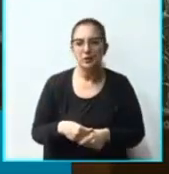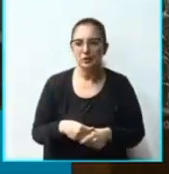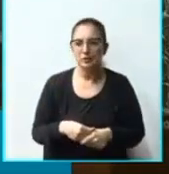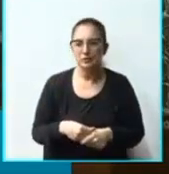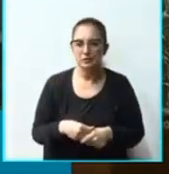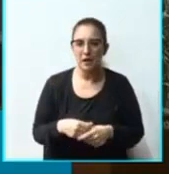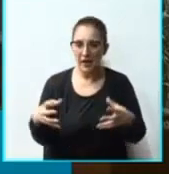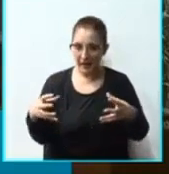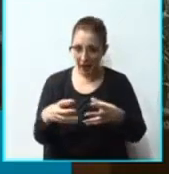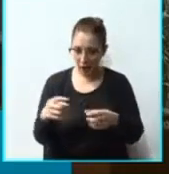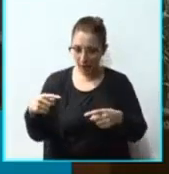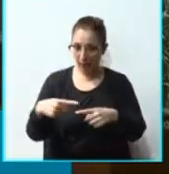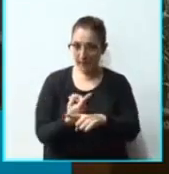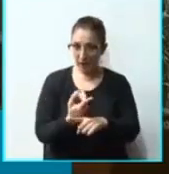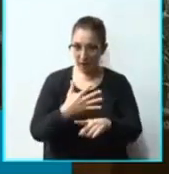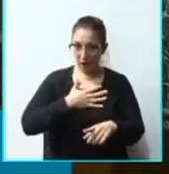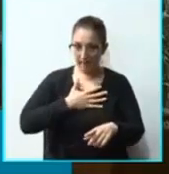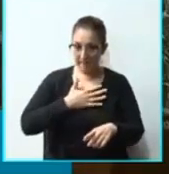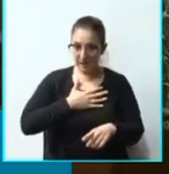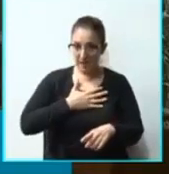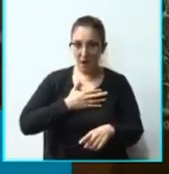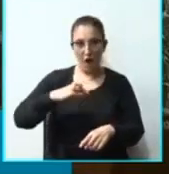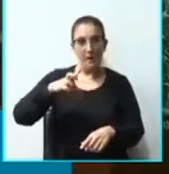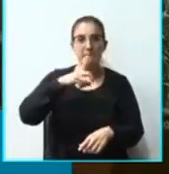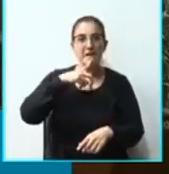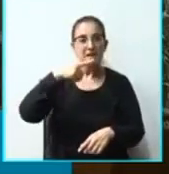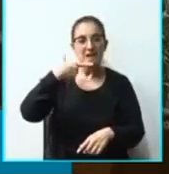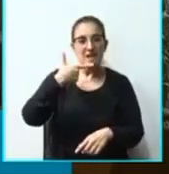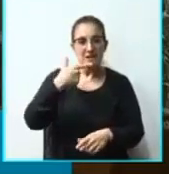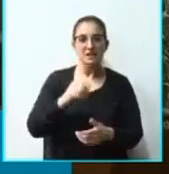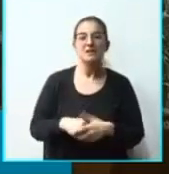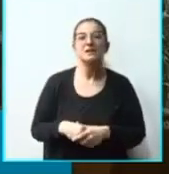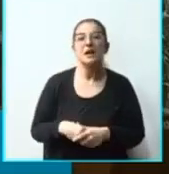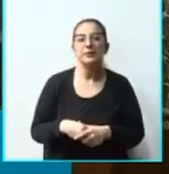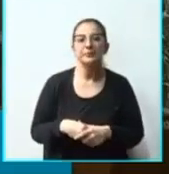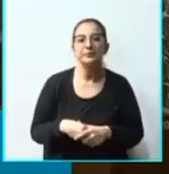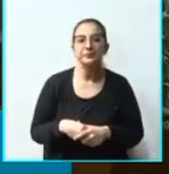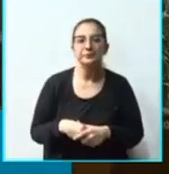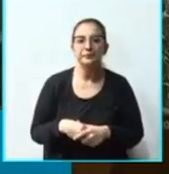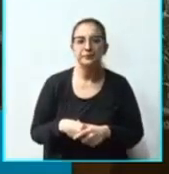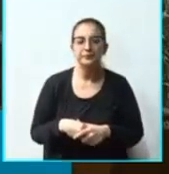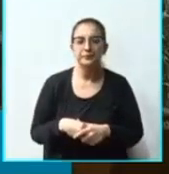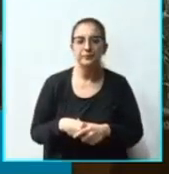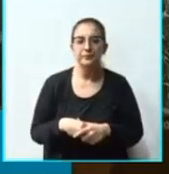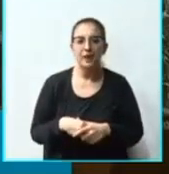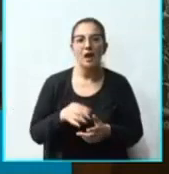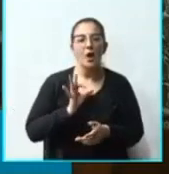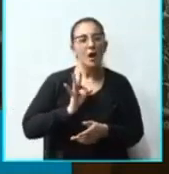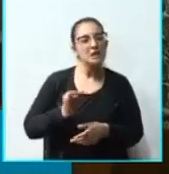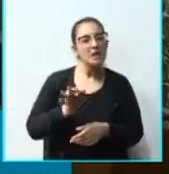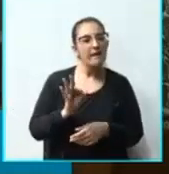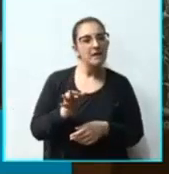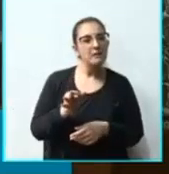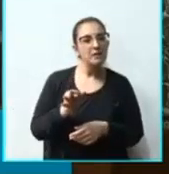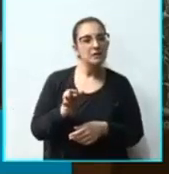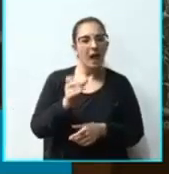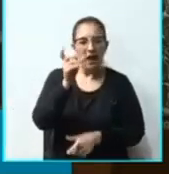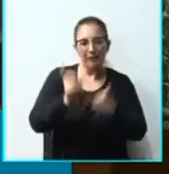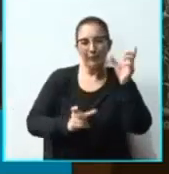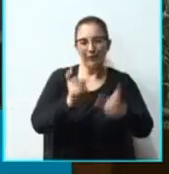mi partido, el PTS en el Frente de Izquierda, lo queremos mencionar especialmente, que sabemos que hay